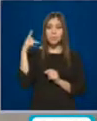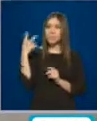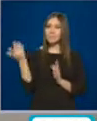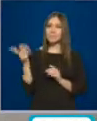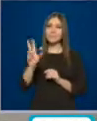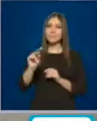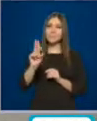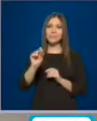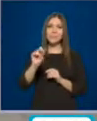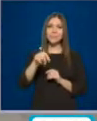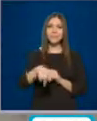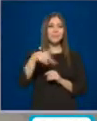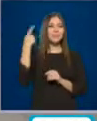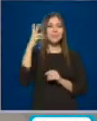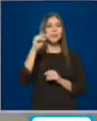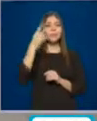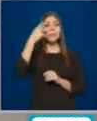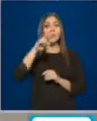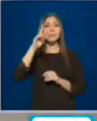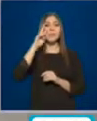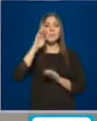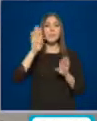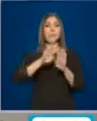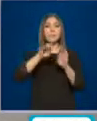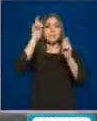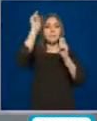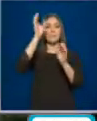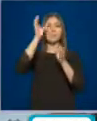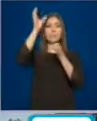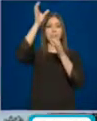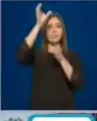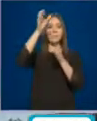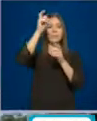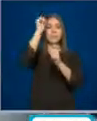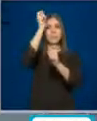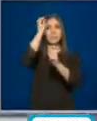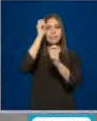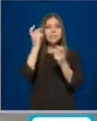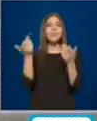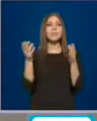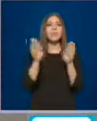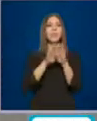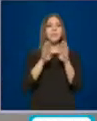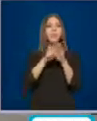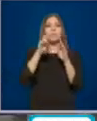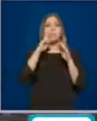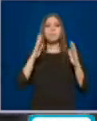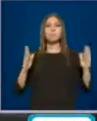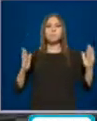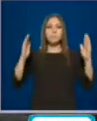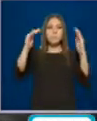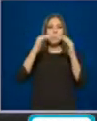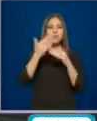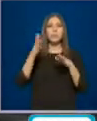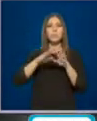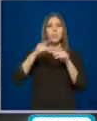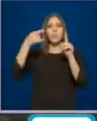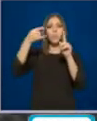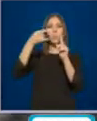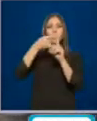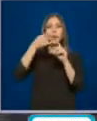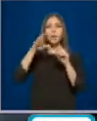en Puebla, pero ¿a poco en este monumento, la parte geométrica de cubos en diferentes volúmenes